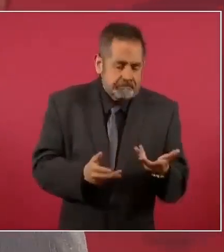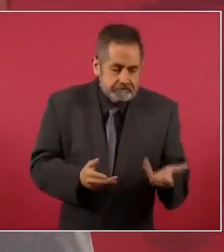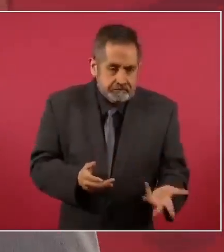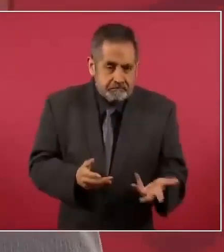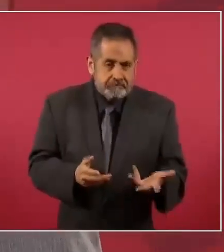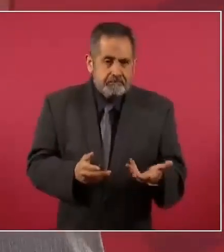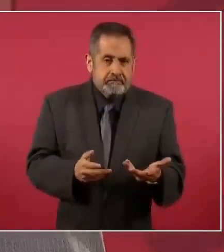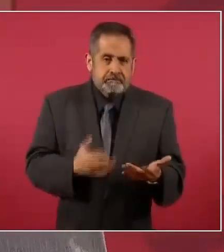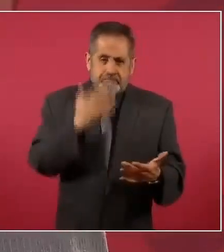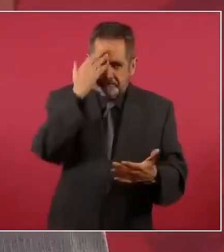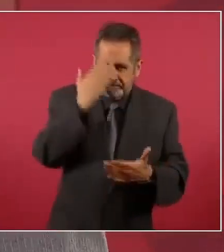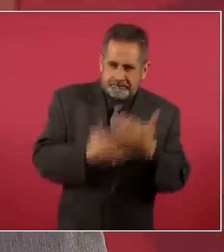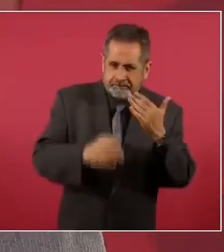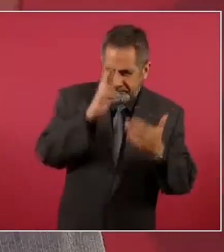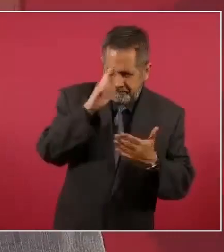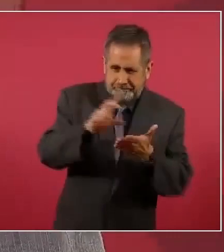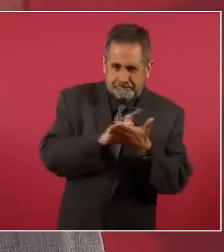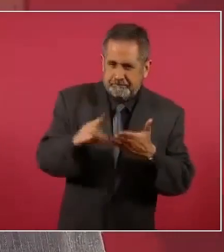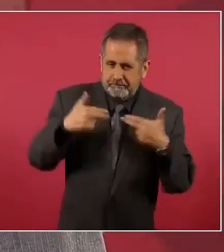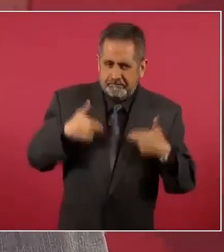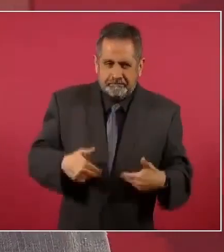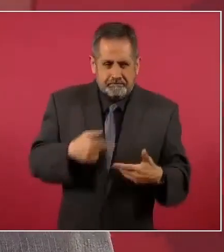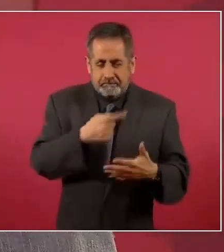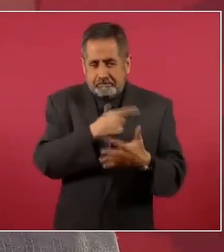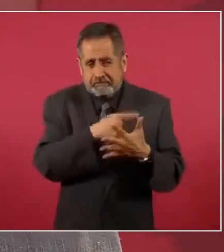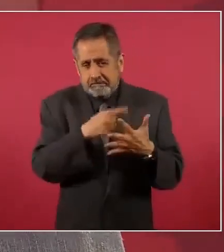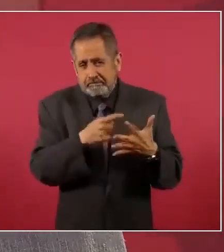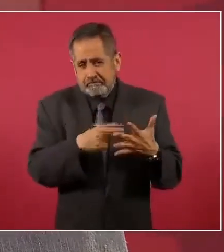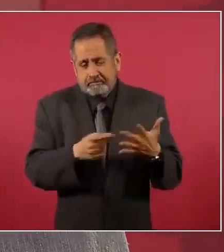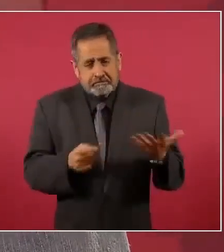las violaciones a los derechos humanos,